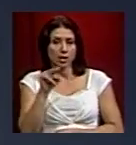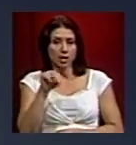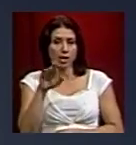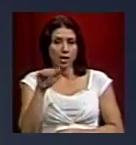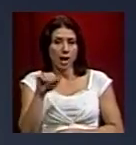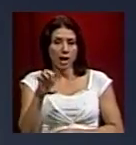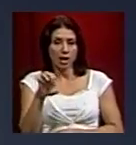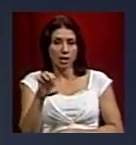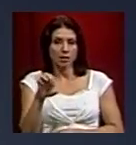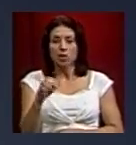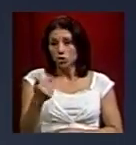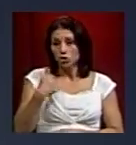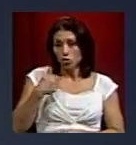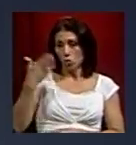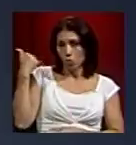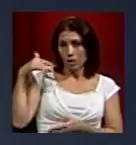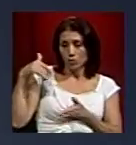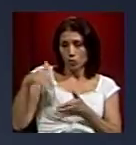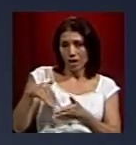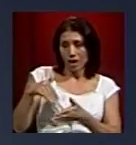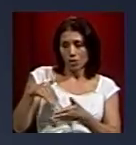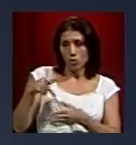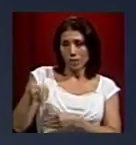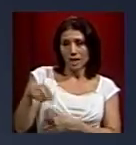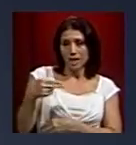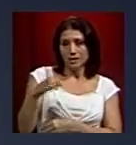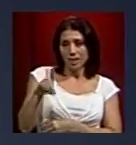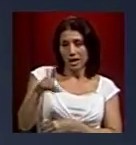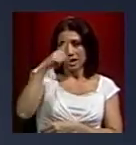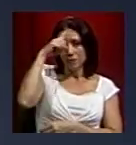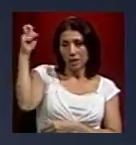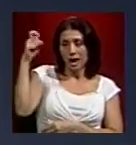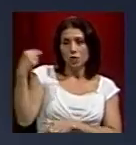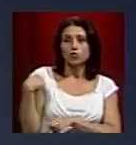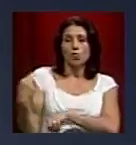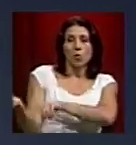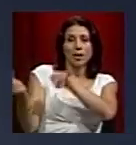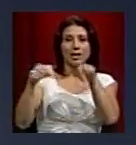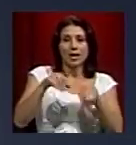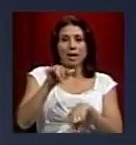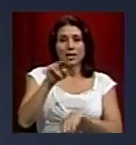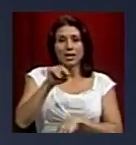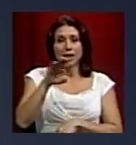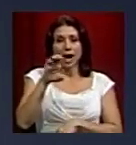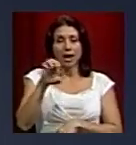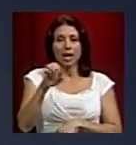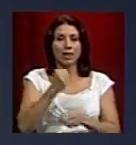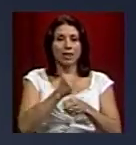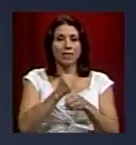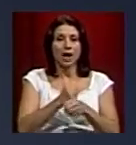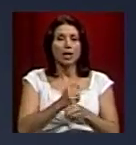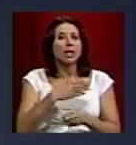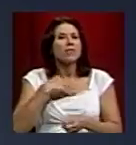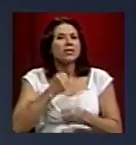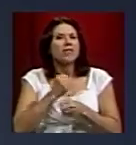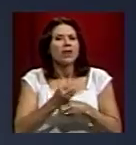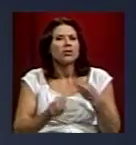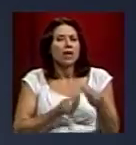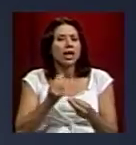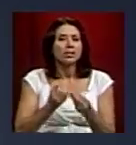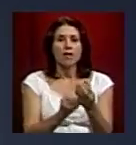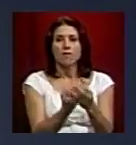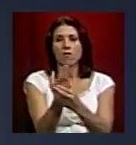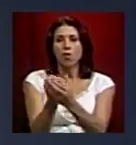el doctorado, venía en los veranos a trabajar en INCAE, y los trabajos que yo hacía era de flores, de los productos